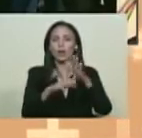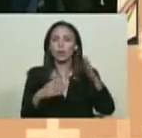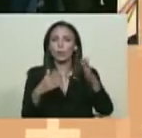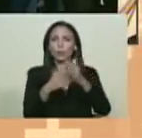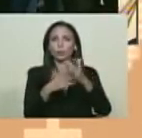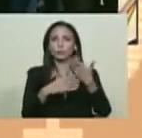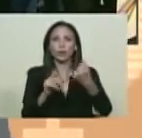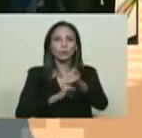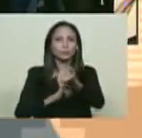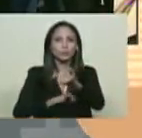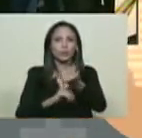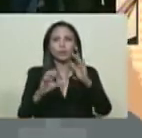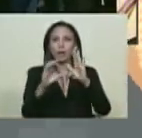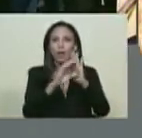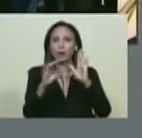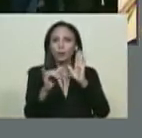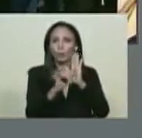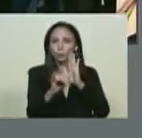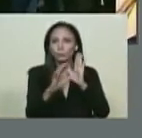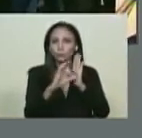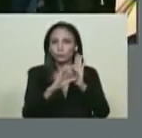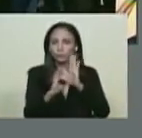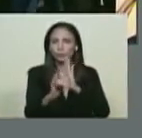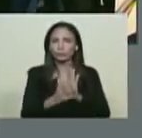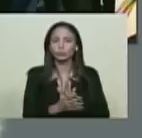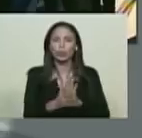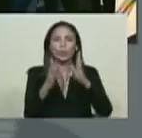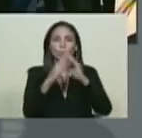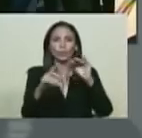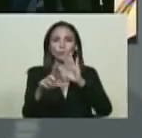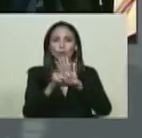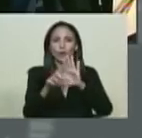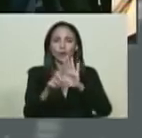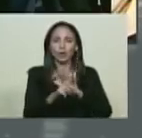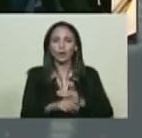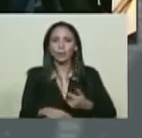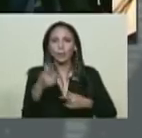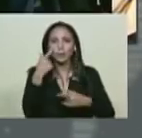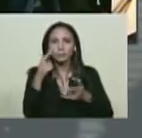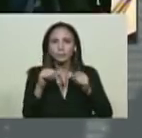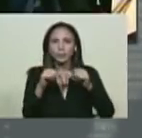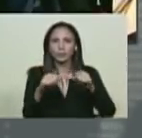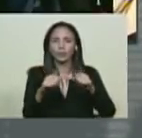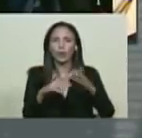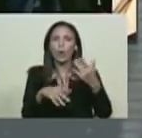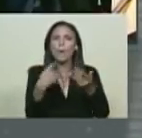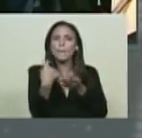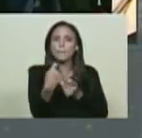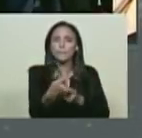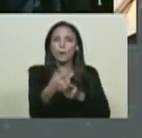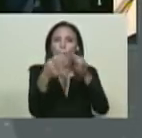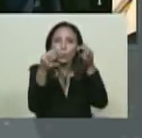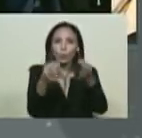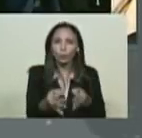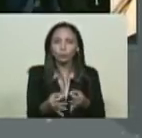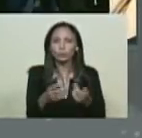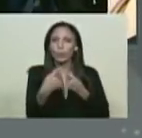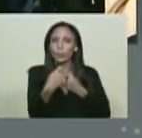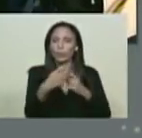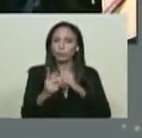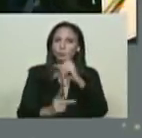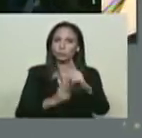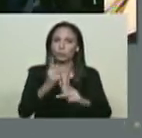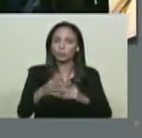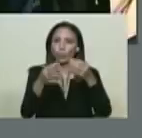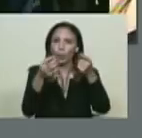carácter constitucional y de obligatorio cumplimiento, que es la ley para la fijación de los precios acordados de los productos